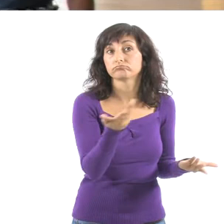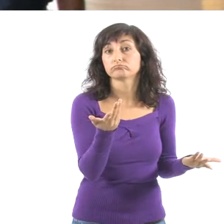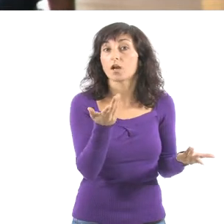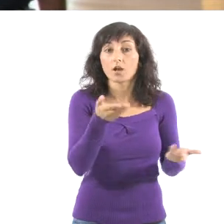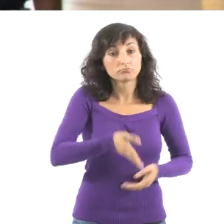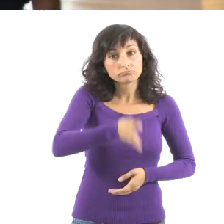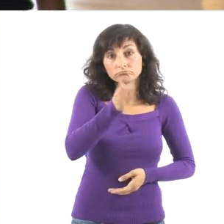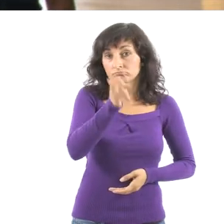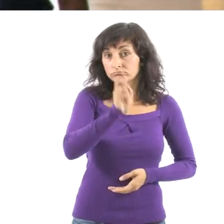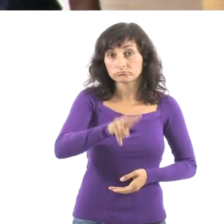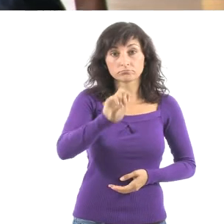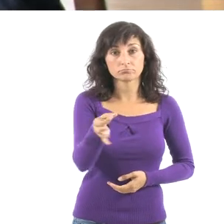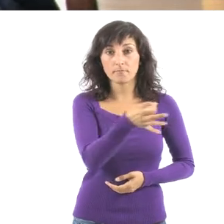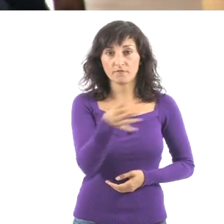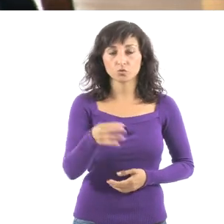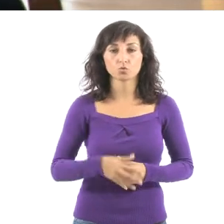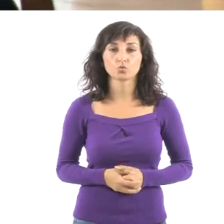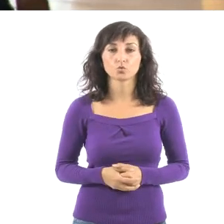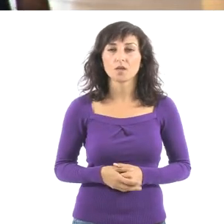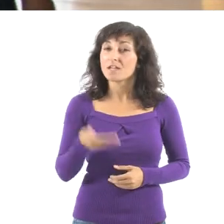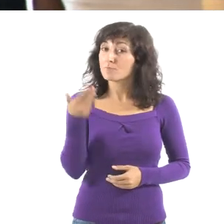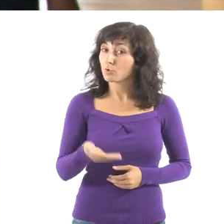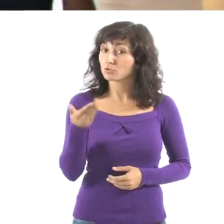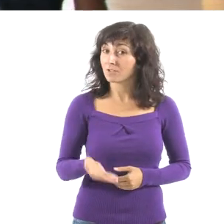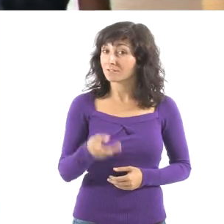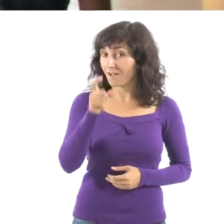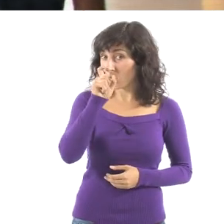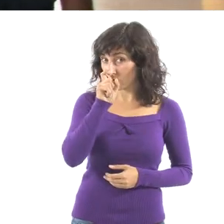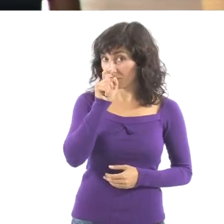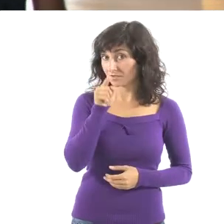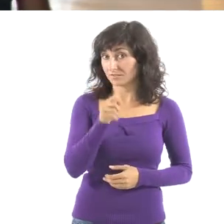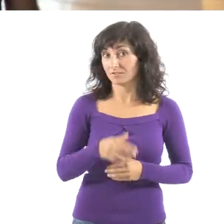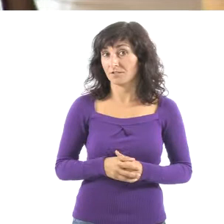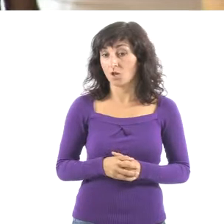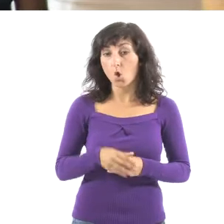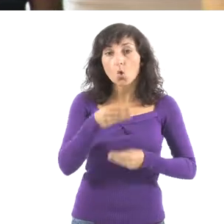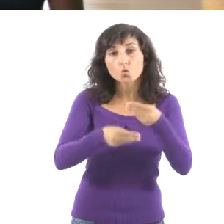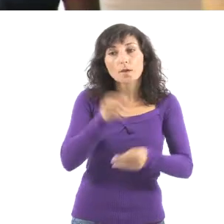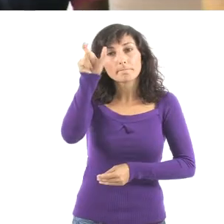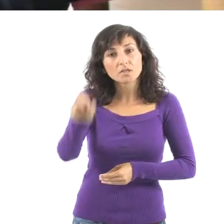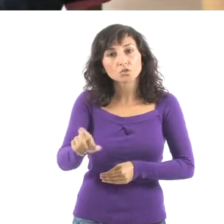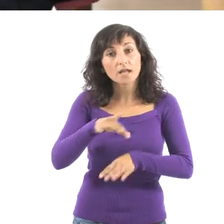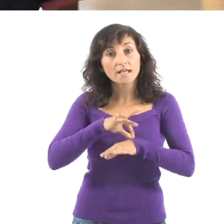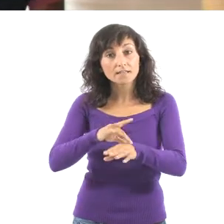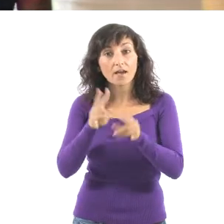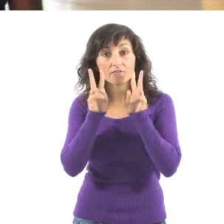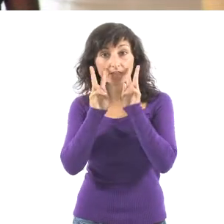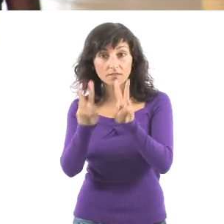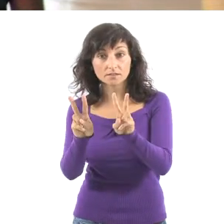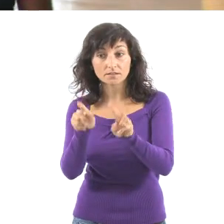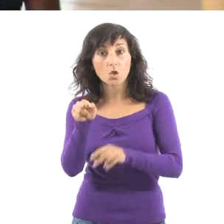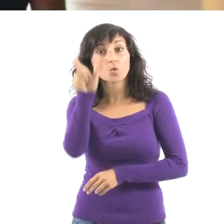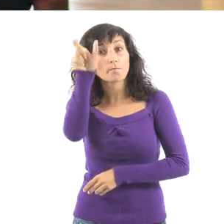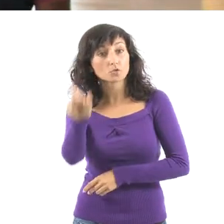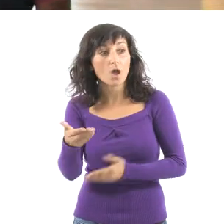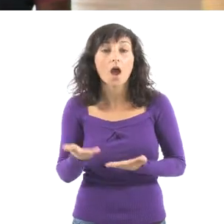ese trayecto. Lo importante es tener en cuenta que cuando estamos hablando del uso de un guía vidente no solamente nos estamos refiriendo a una persona que